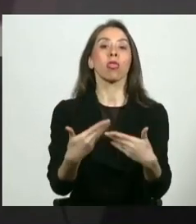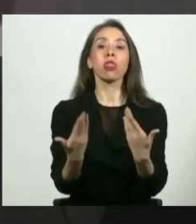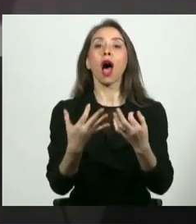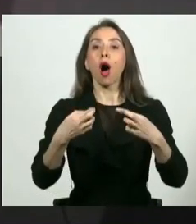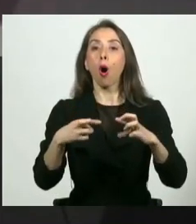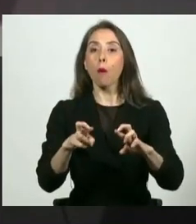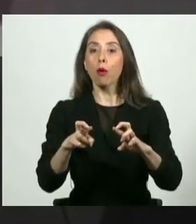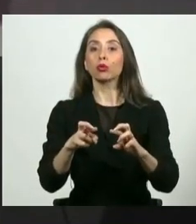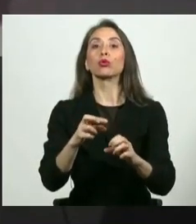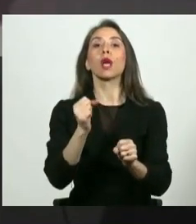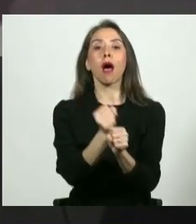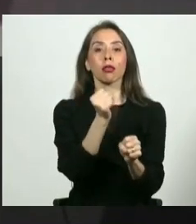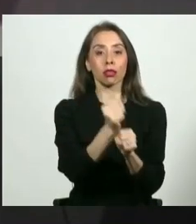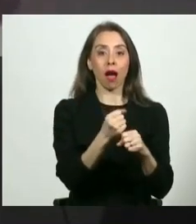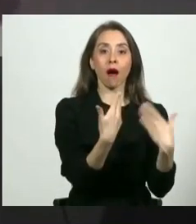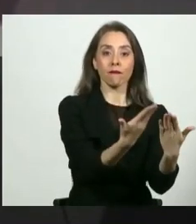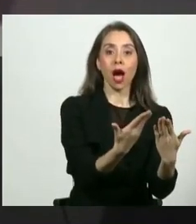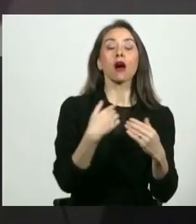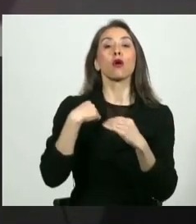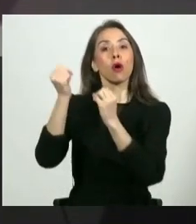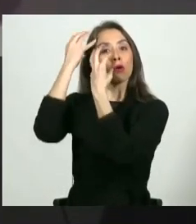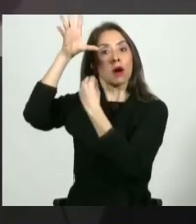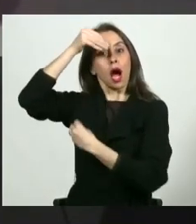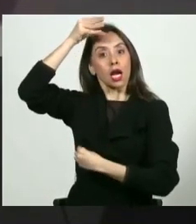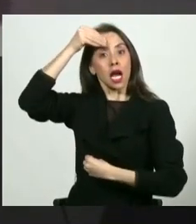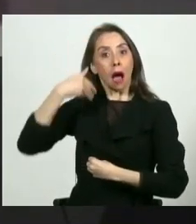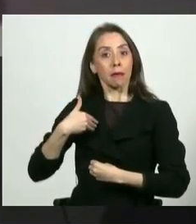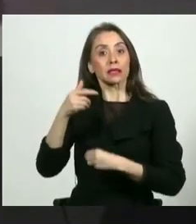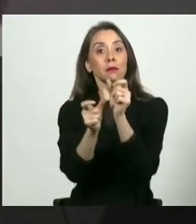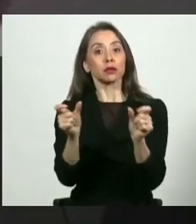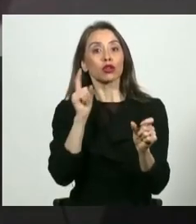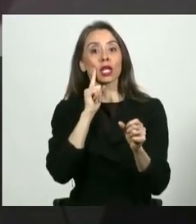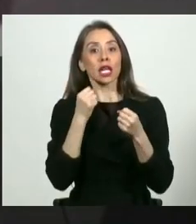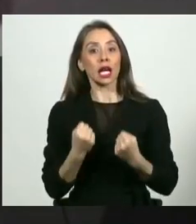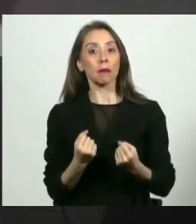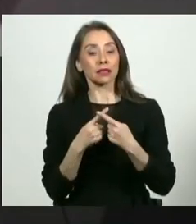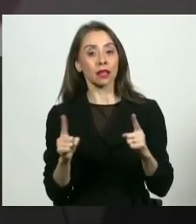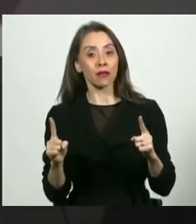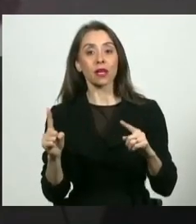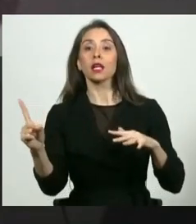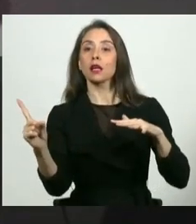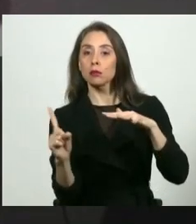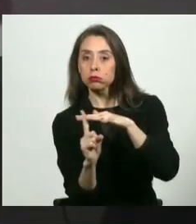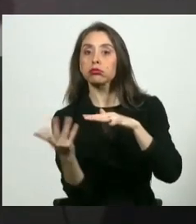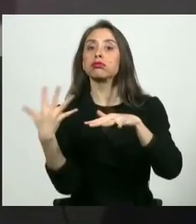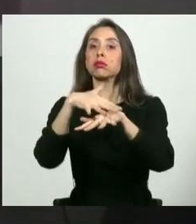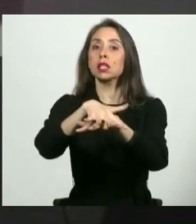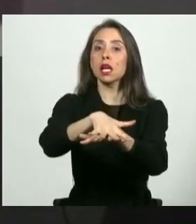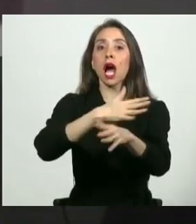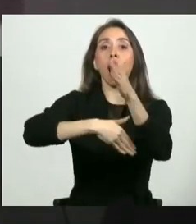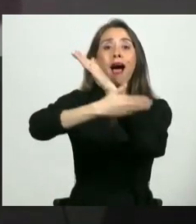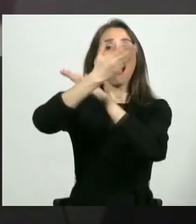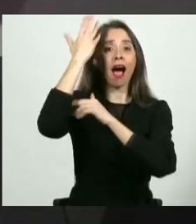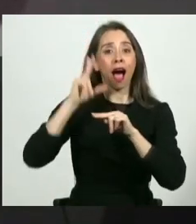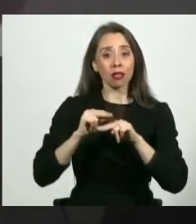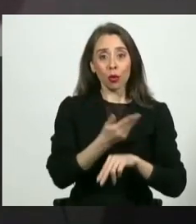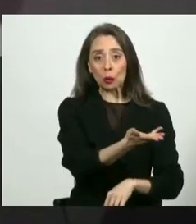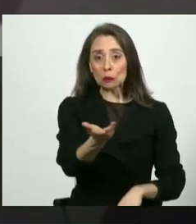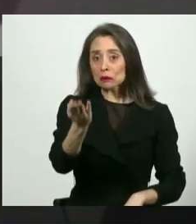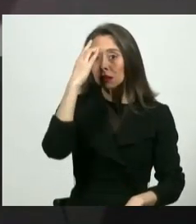oportunidades de generación de empleo y oportunidades de capacitarse a aquellos chilenos que tienen capacidades diferentes e integrarlos. Antiguamente, y esto lo saben